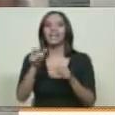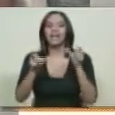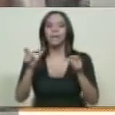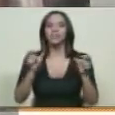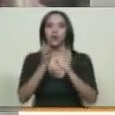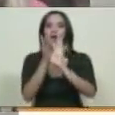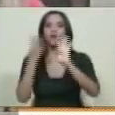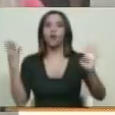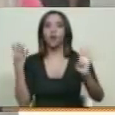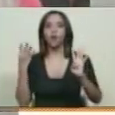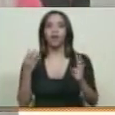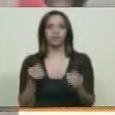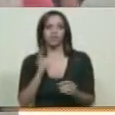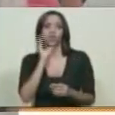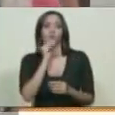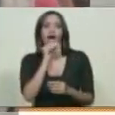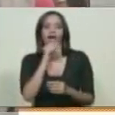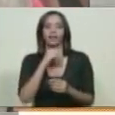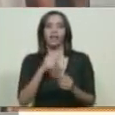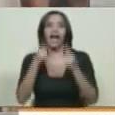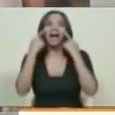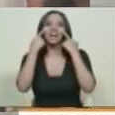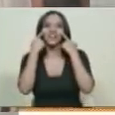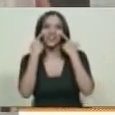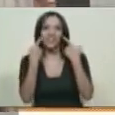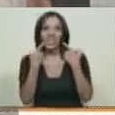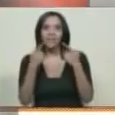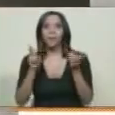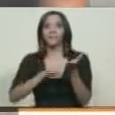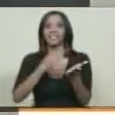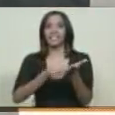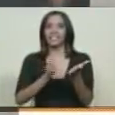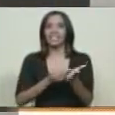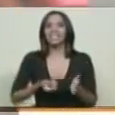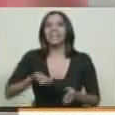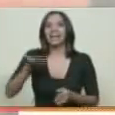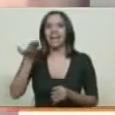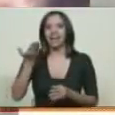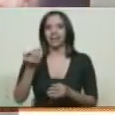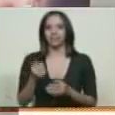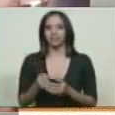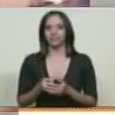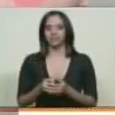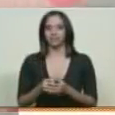sí pudimos observar cómo están sacando mantequilla por cantidad, pero de la cara. Están en la